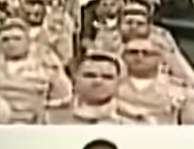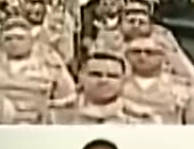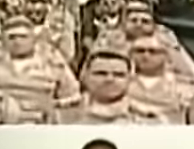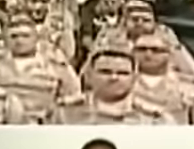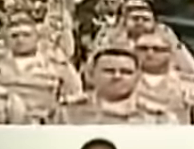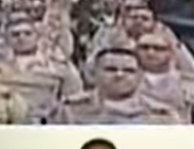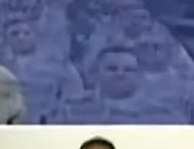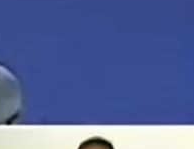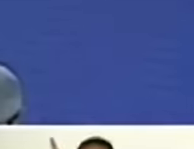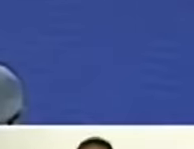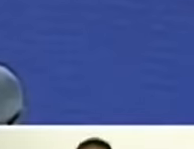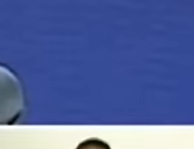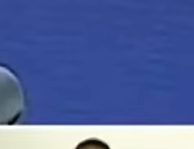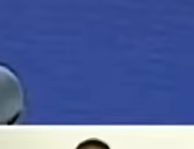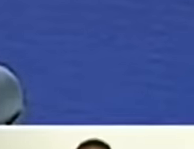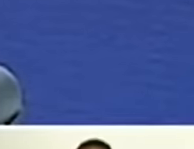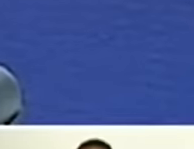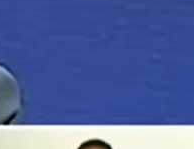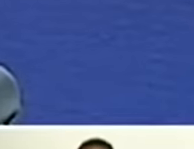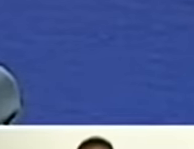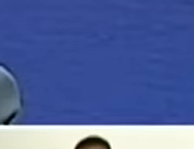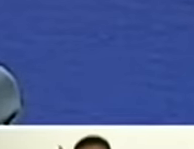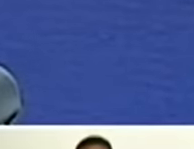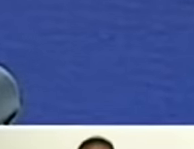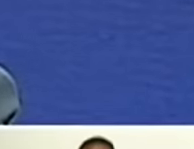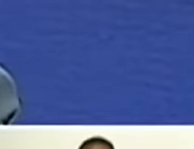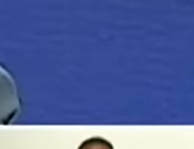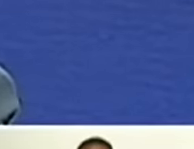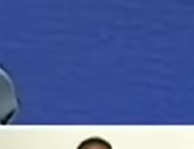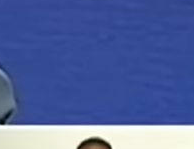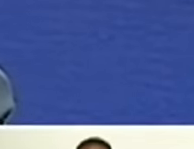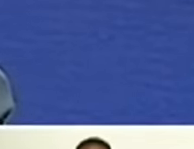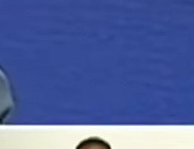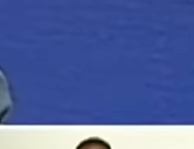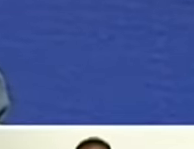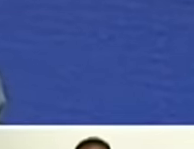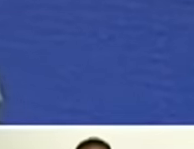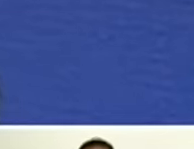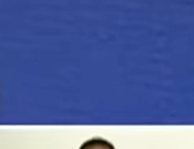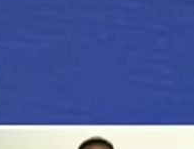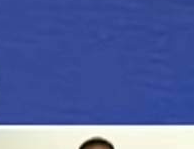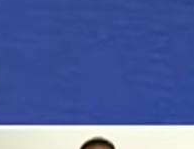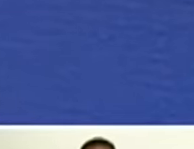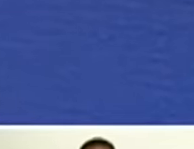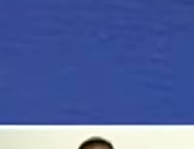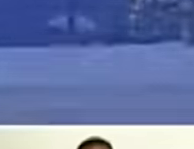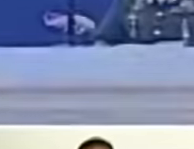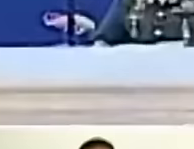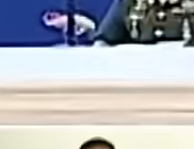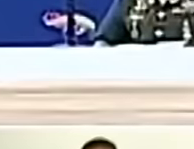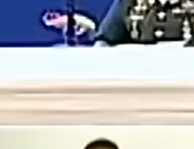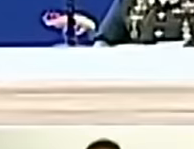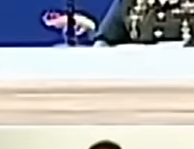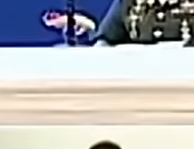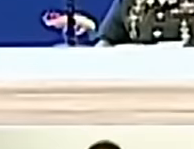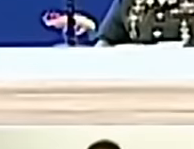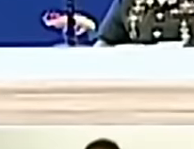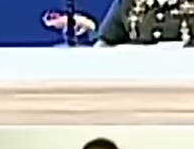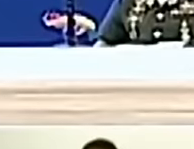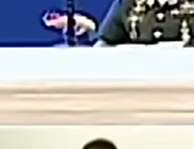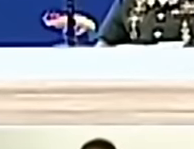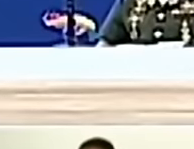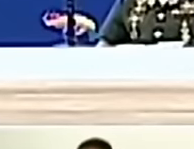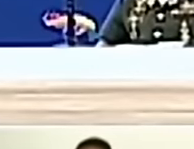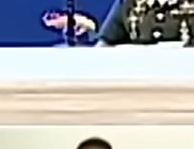en Guyana la tiene tomado el Comando Sur y los militares gringos. Por donde ustedes se metan consiguen los militares gringos